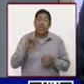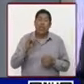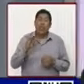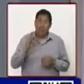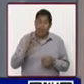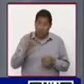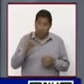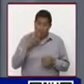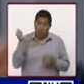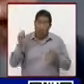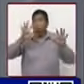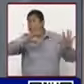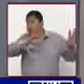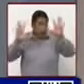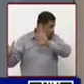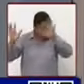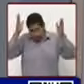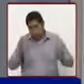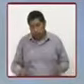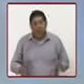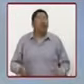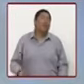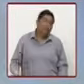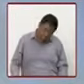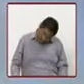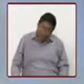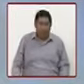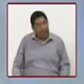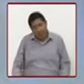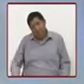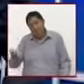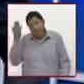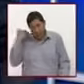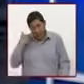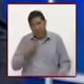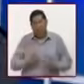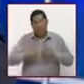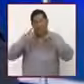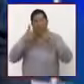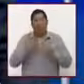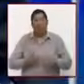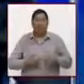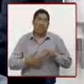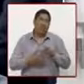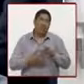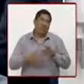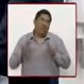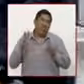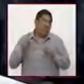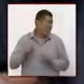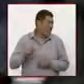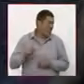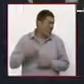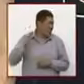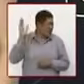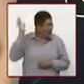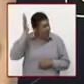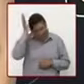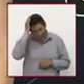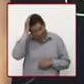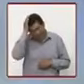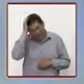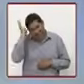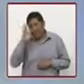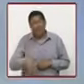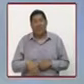se llevó al premio al mejor arquero. Sigue sumando. Bueno, también arrastra lo de la Copa del Mundo, pero a mí no me parece. No me parece. Vinicius Junior también, que también